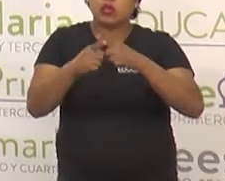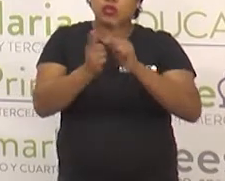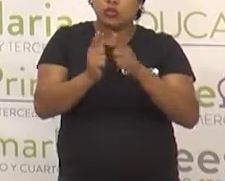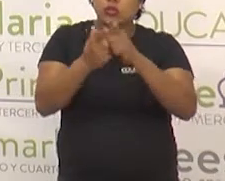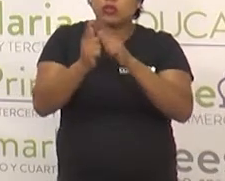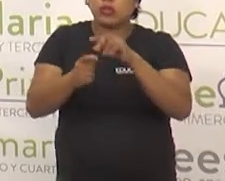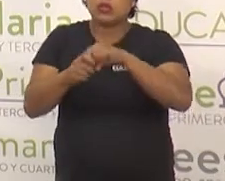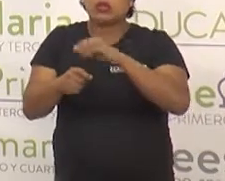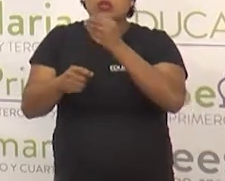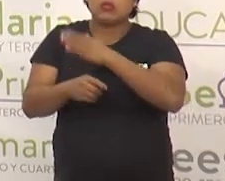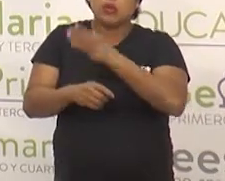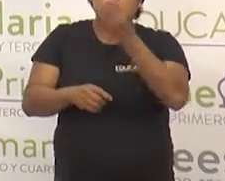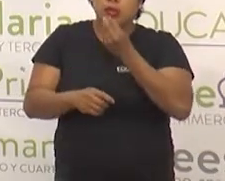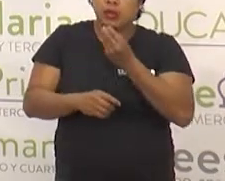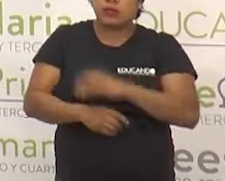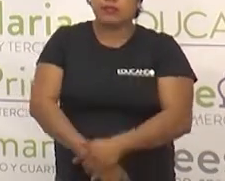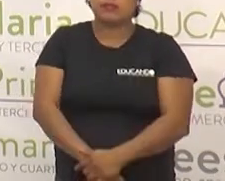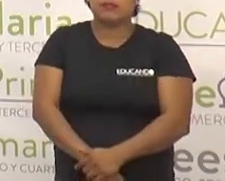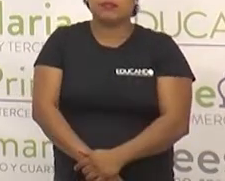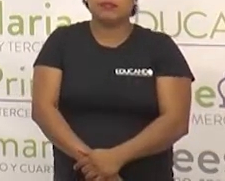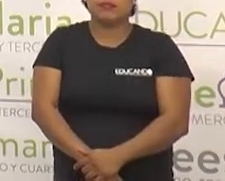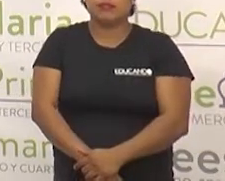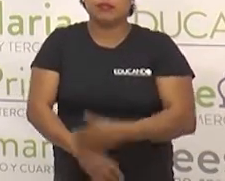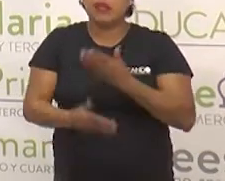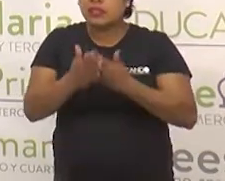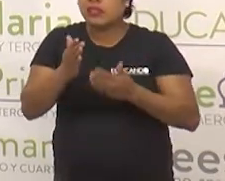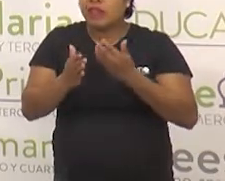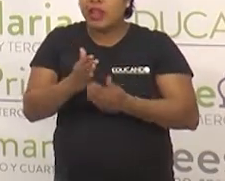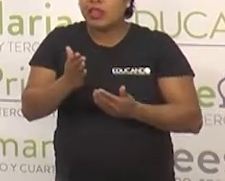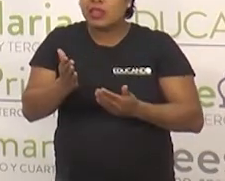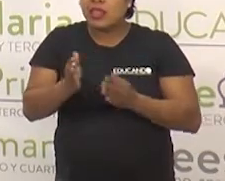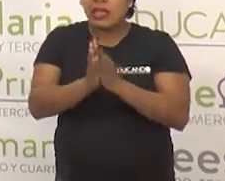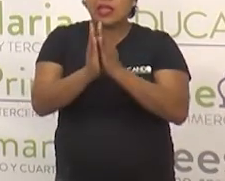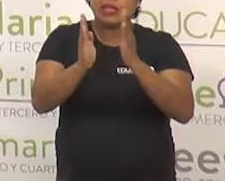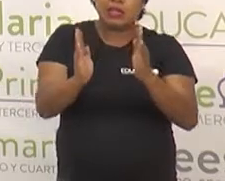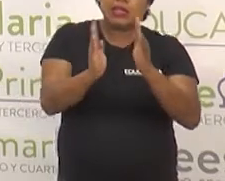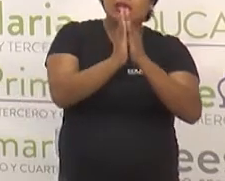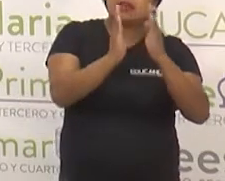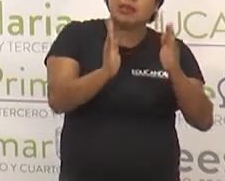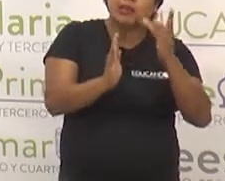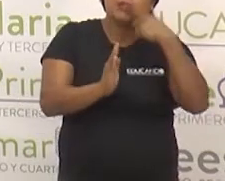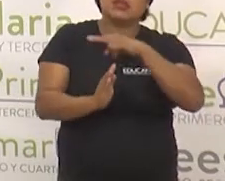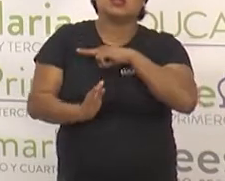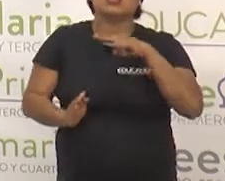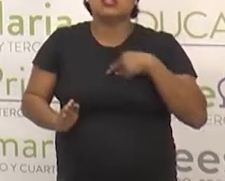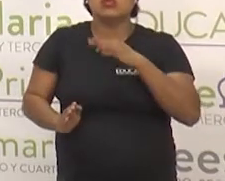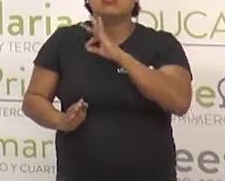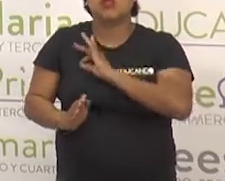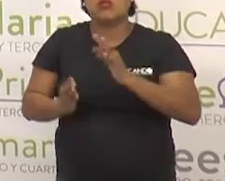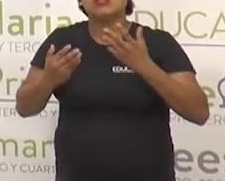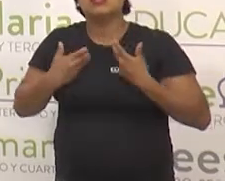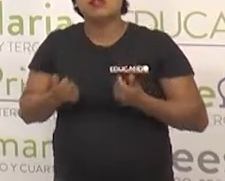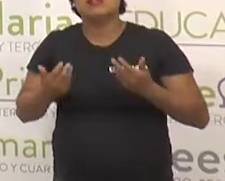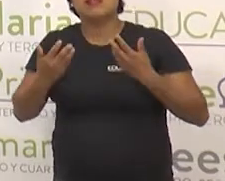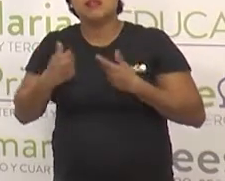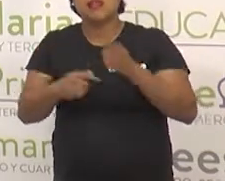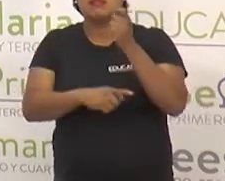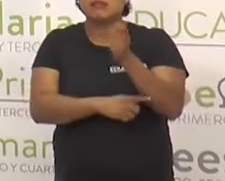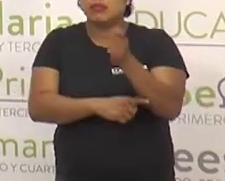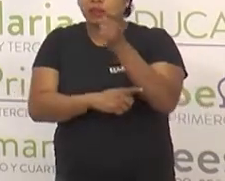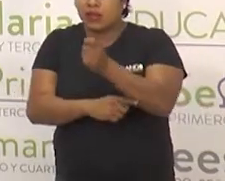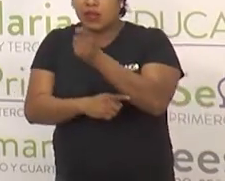todos los grupos que se presentan en el plato del buen comer. Hace falta espacios para que nosotros podamos entender